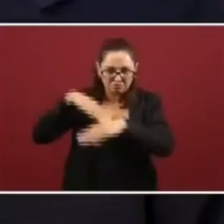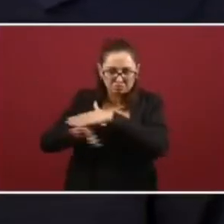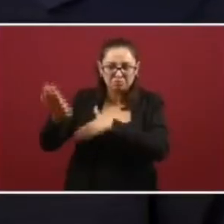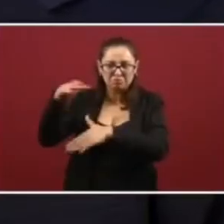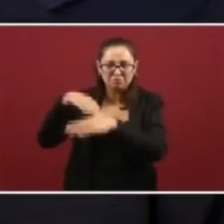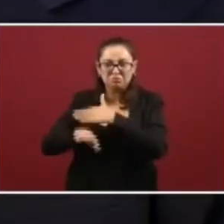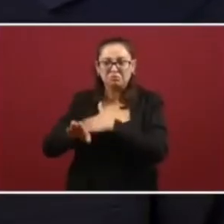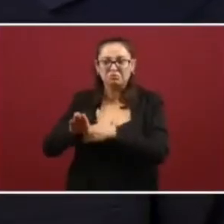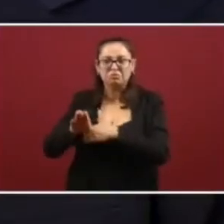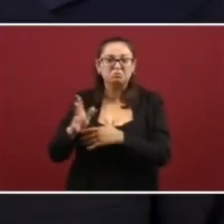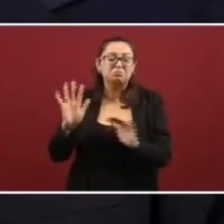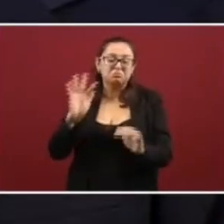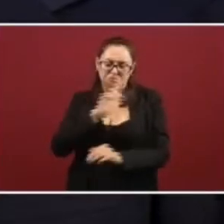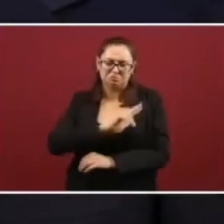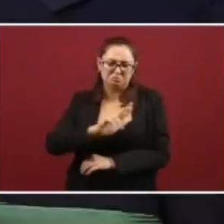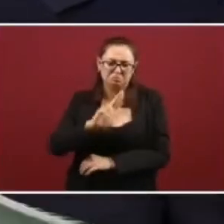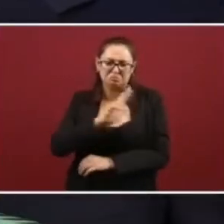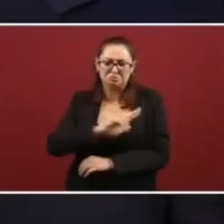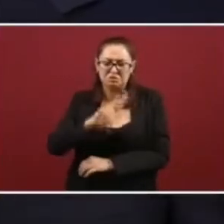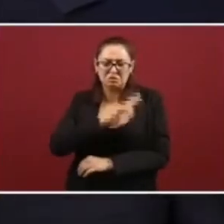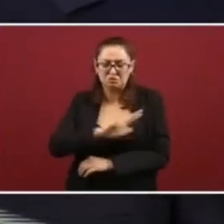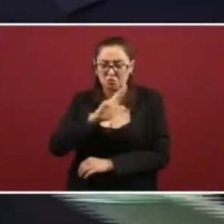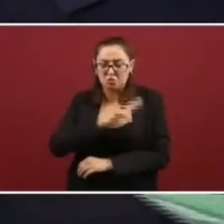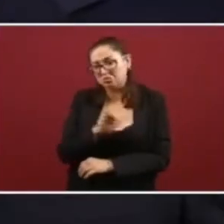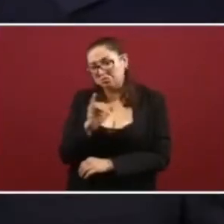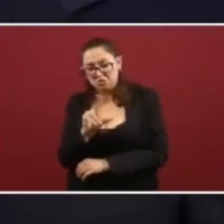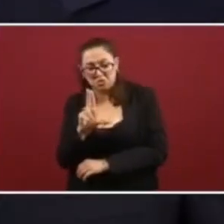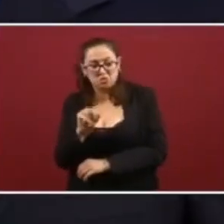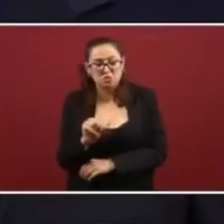sabía, al menos